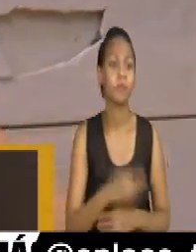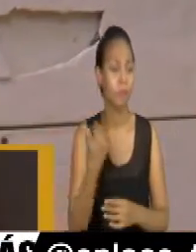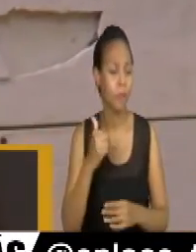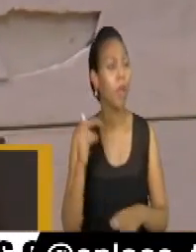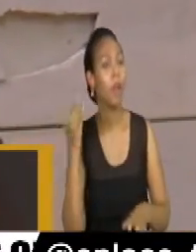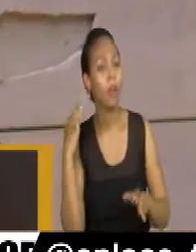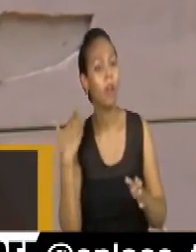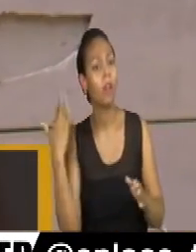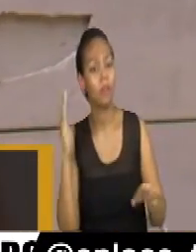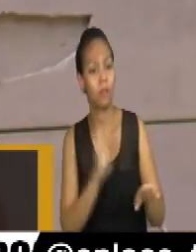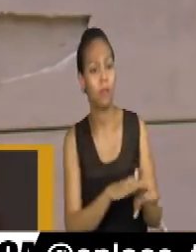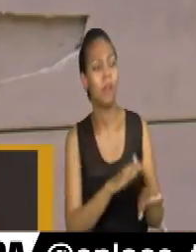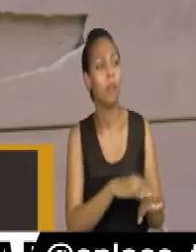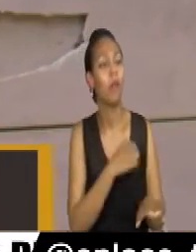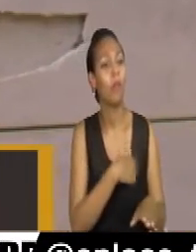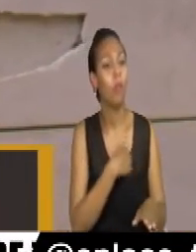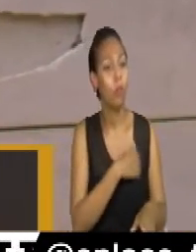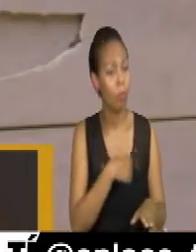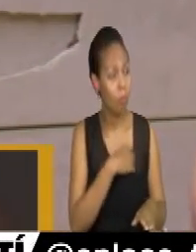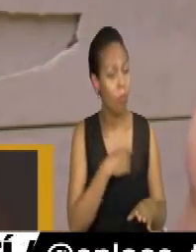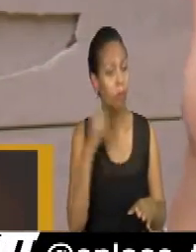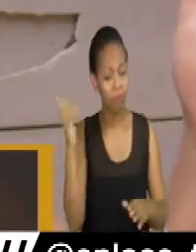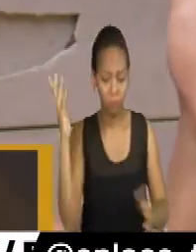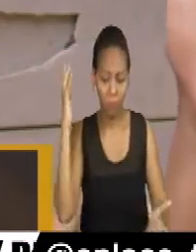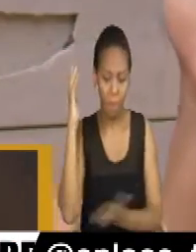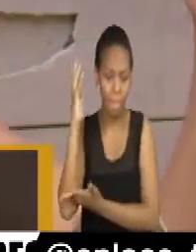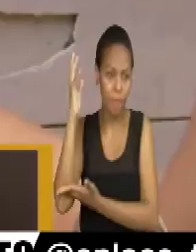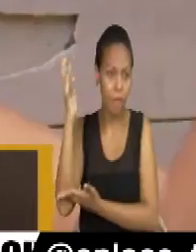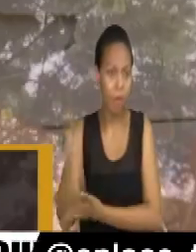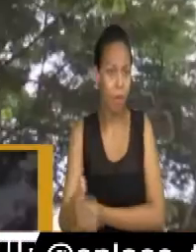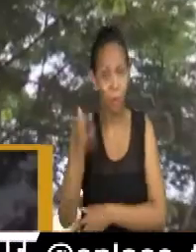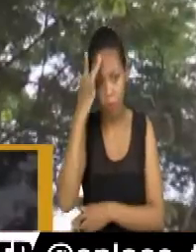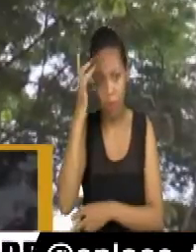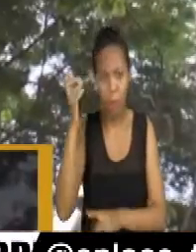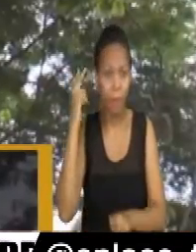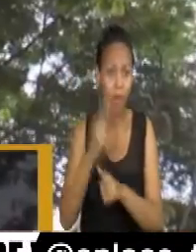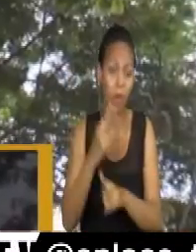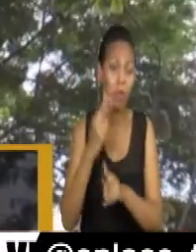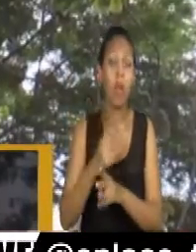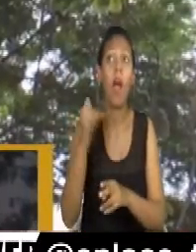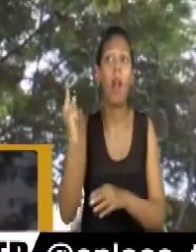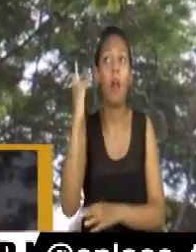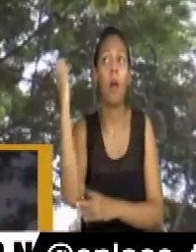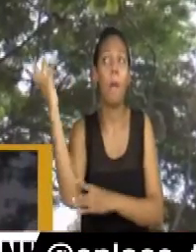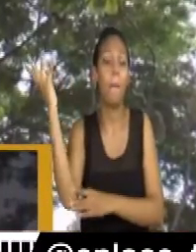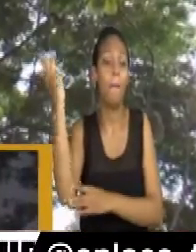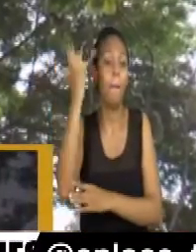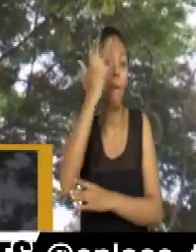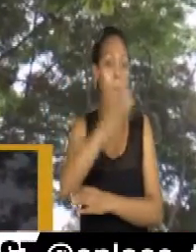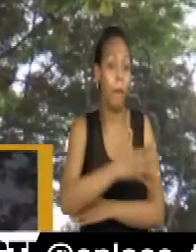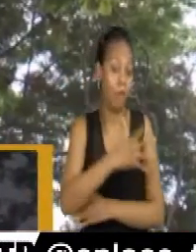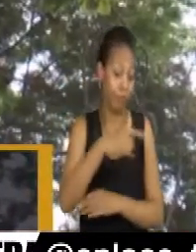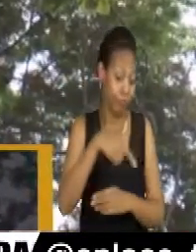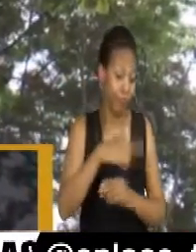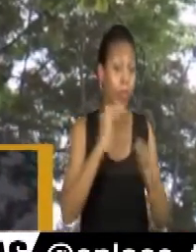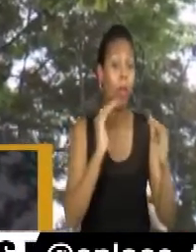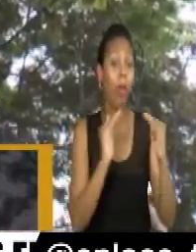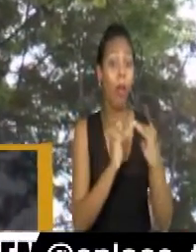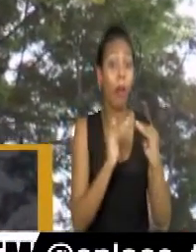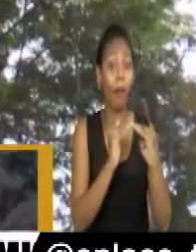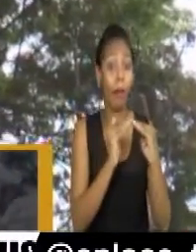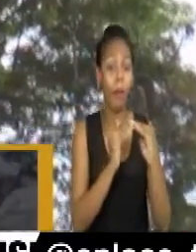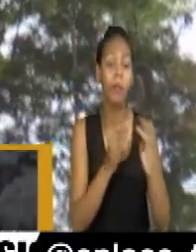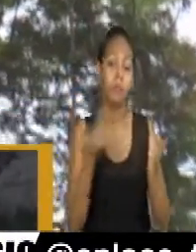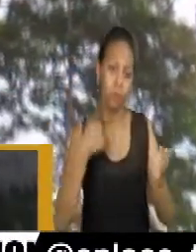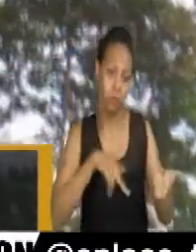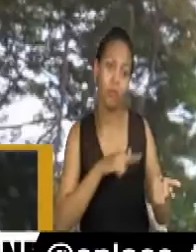vengan a cortarlo, porque estamos corriendo riesgo en caso de que él llegue a caer, cae sobre varias casas, y entonces esa es la inquietud de